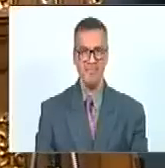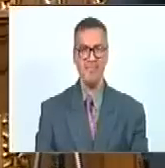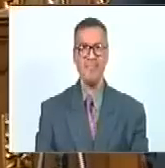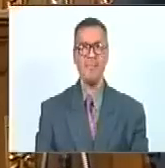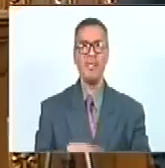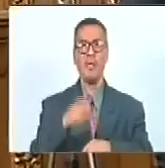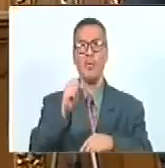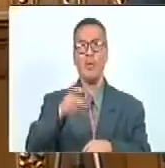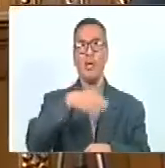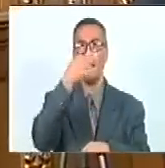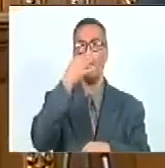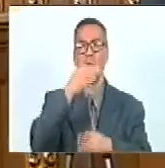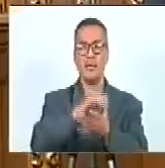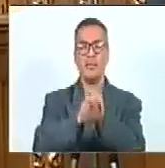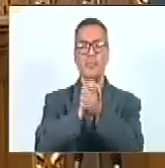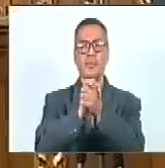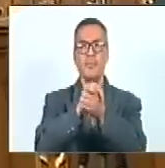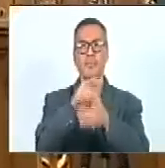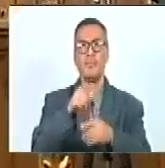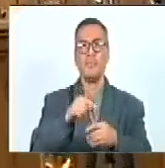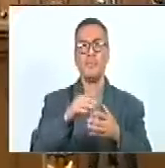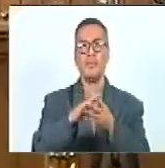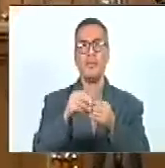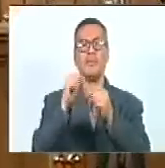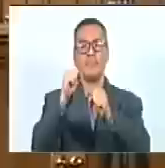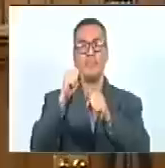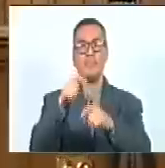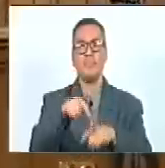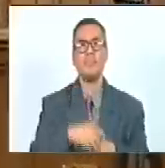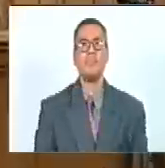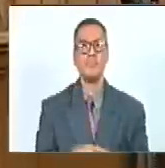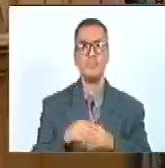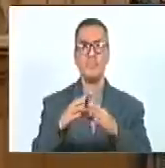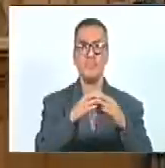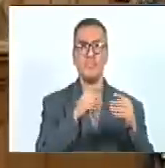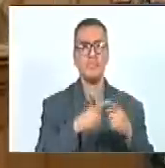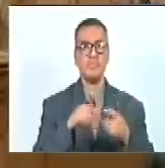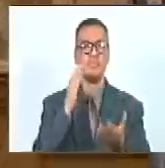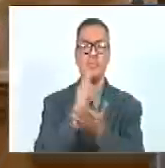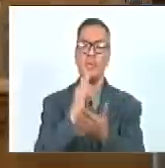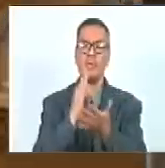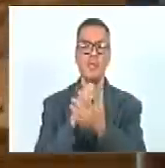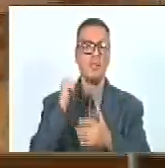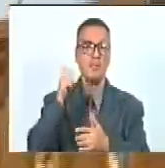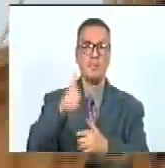Buenas tardes, compatriotas, combatientes, camaradas de siempre.